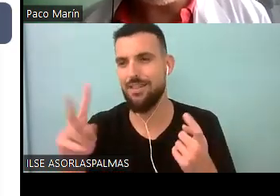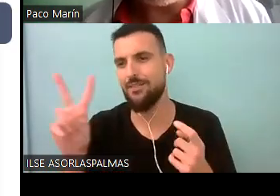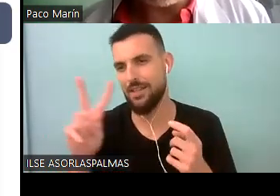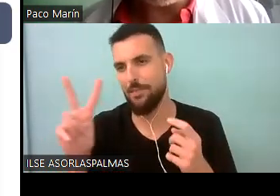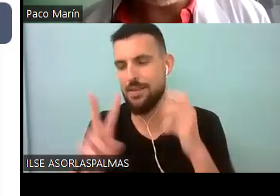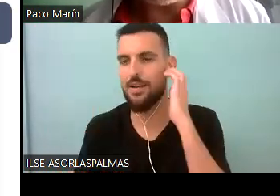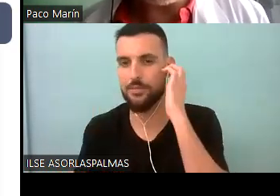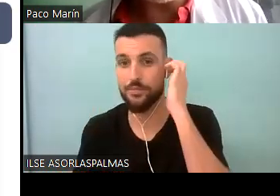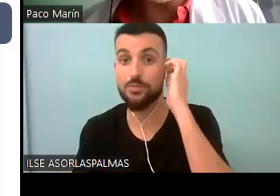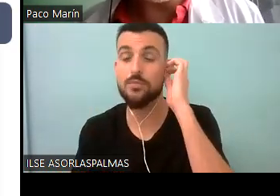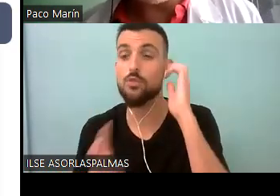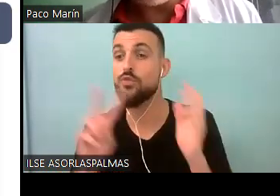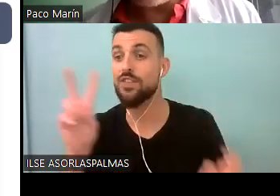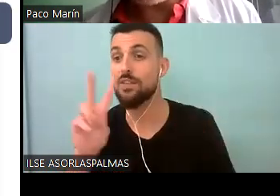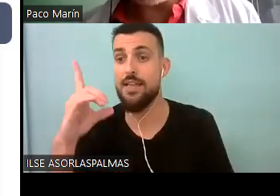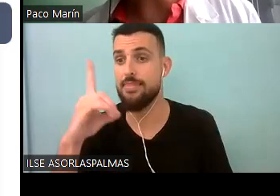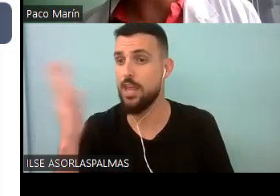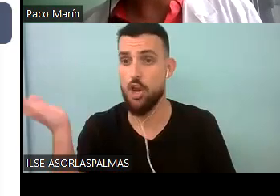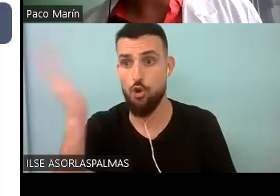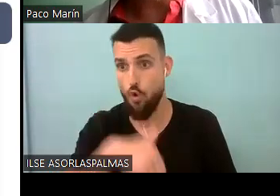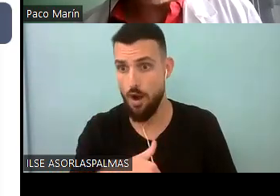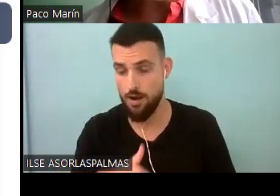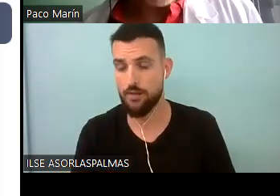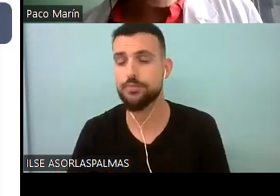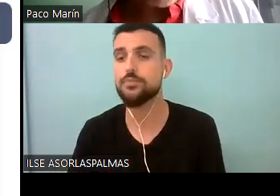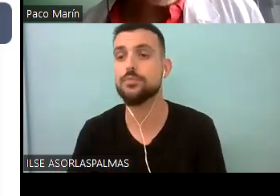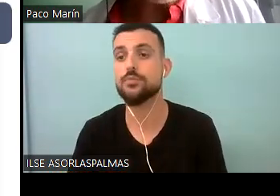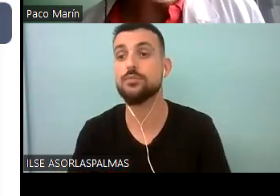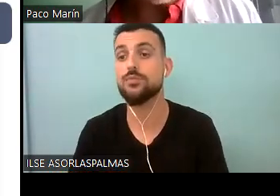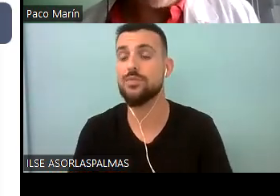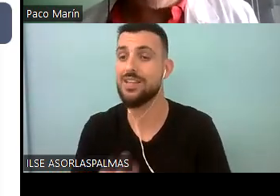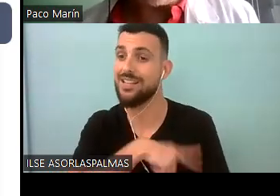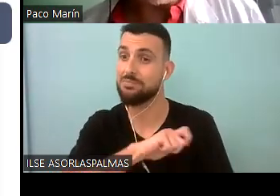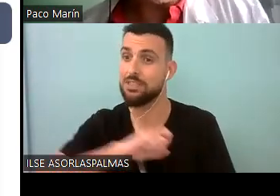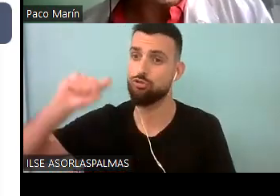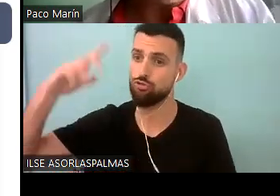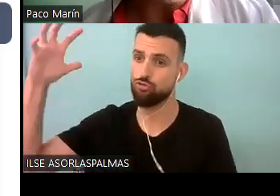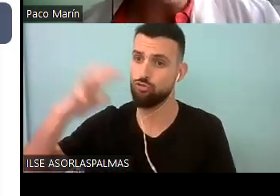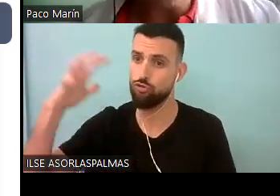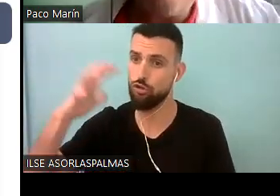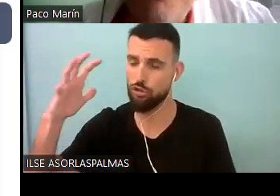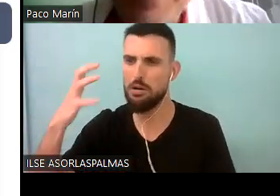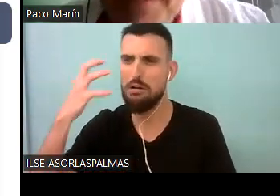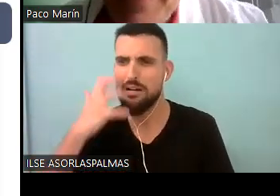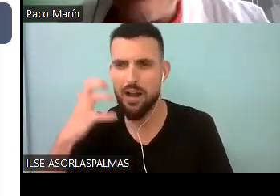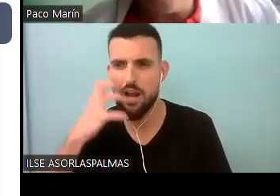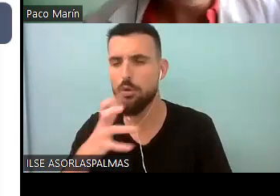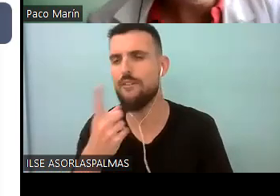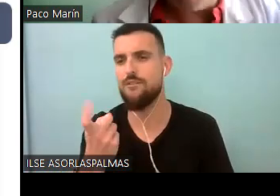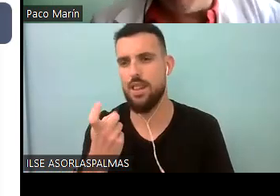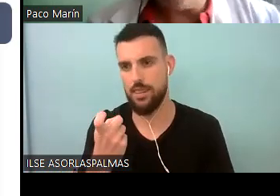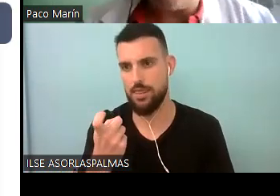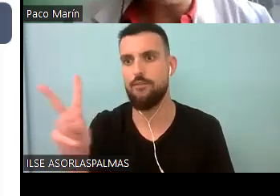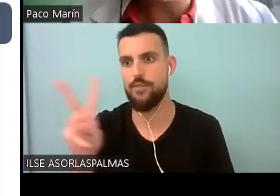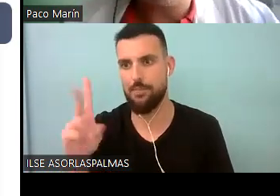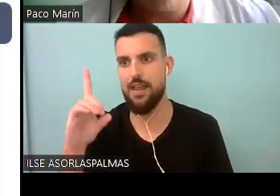producir esta vitamina D, pese a ser un país con sol, pues es inferior a la normal. Por lo tanto, la vitamina D